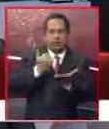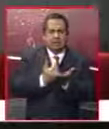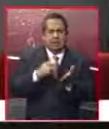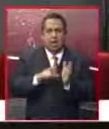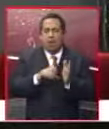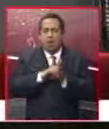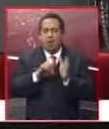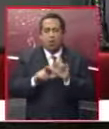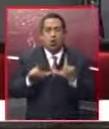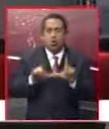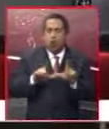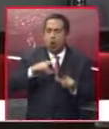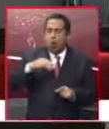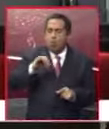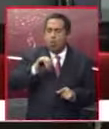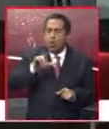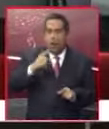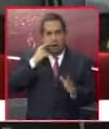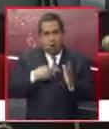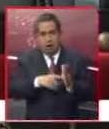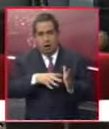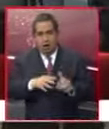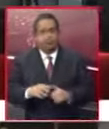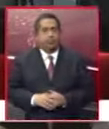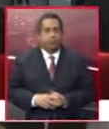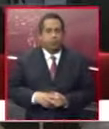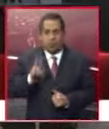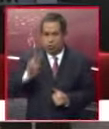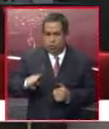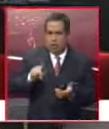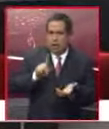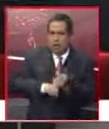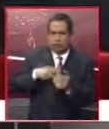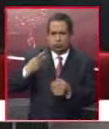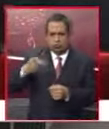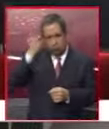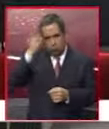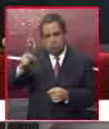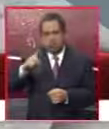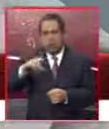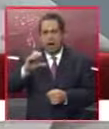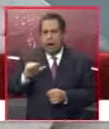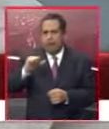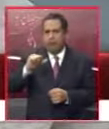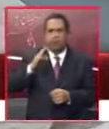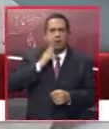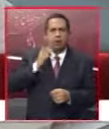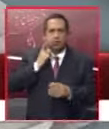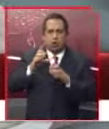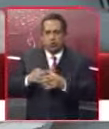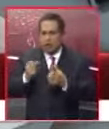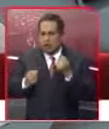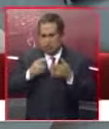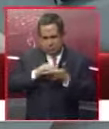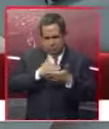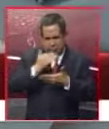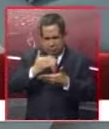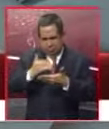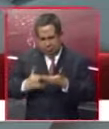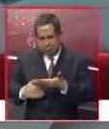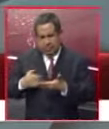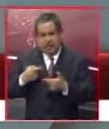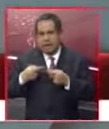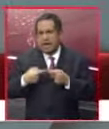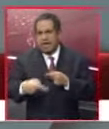Mújica. El acervo pertenece al Archivo Histórico de la Cámara de Diputados y en él se pueden ver los documentos esenciales de estos meses